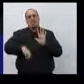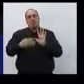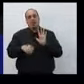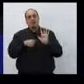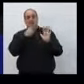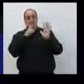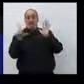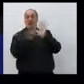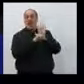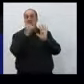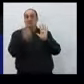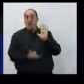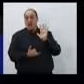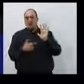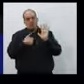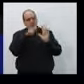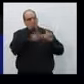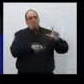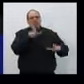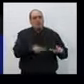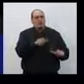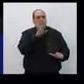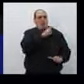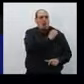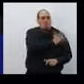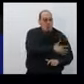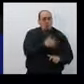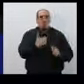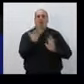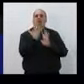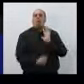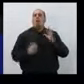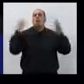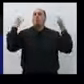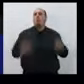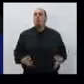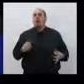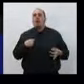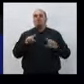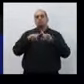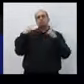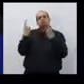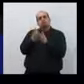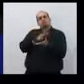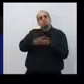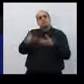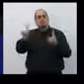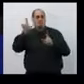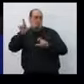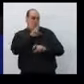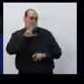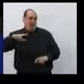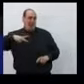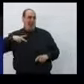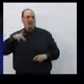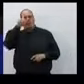legalización les vamos a dar oportunidad de las mujeres pobres que hagan su aborto en condiciones de asepsia como lo hacen las ricas en los grandes sanatorios